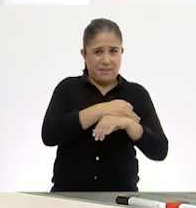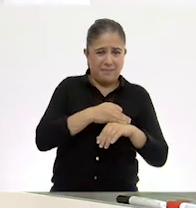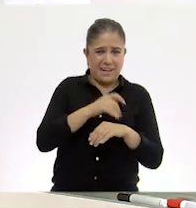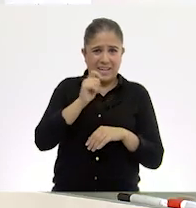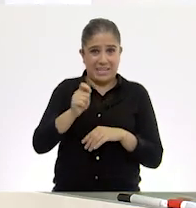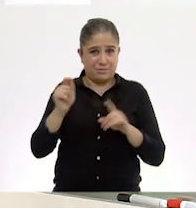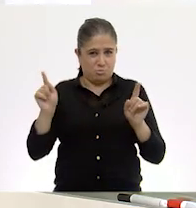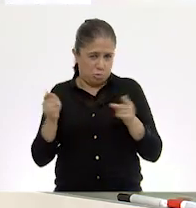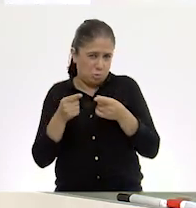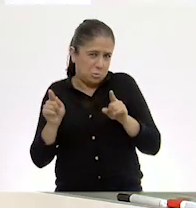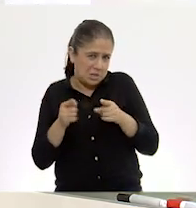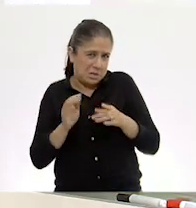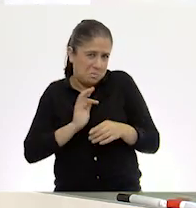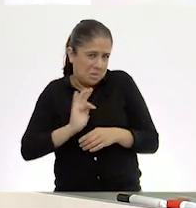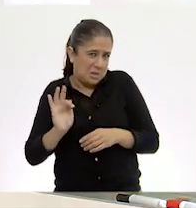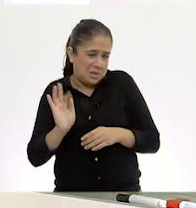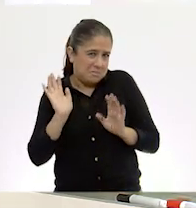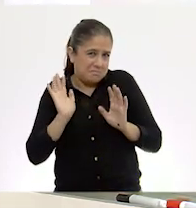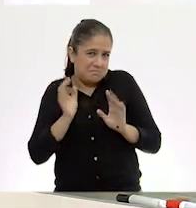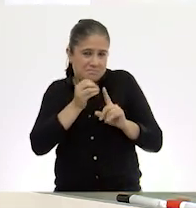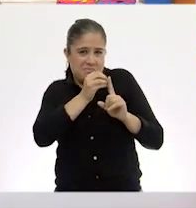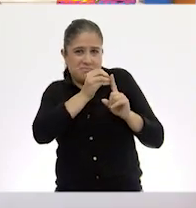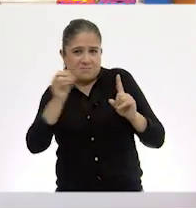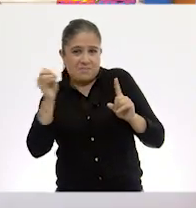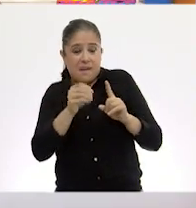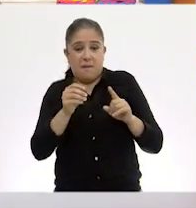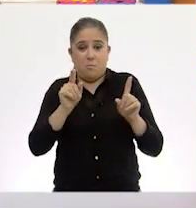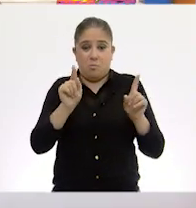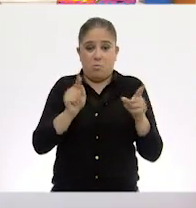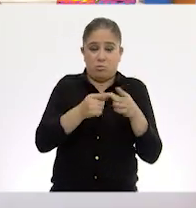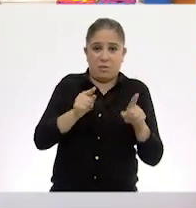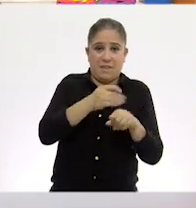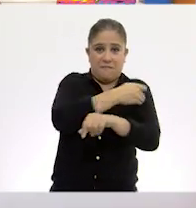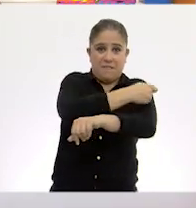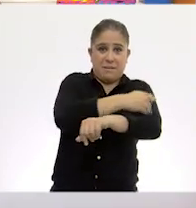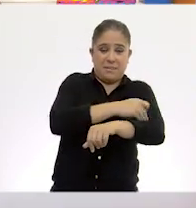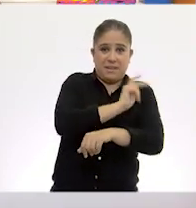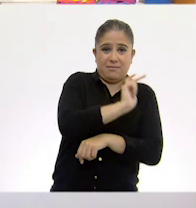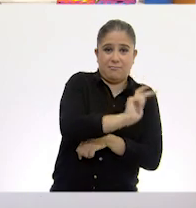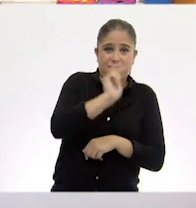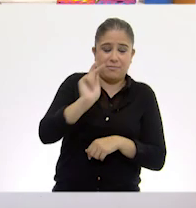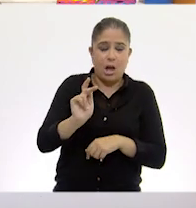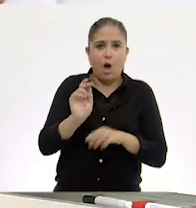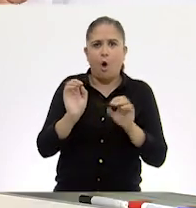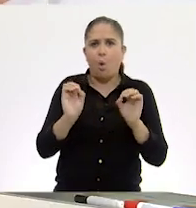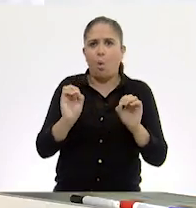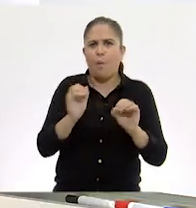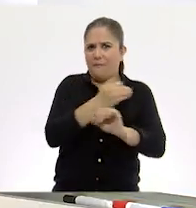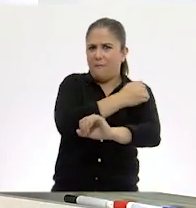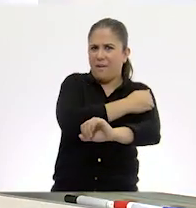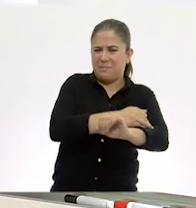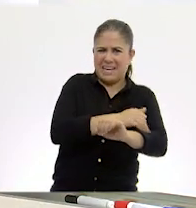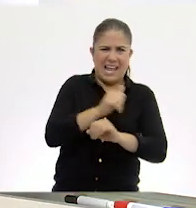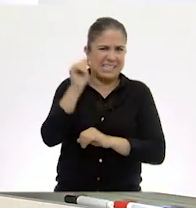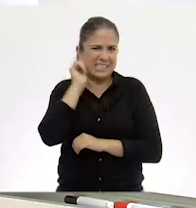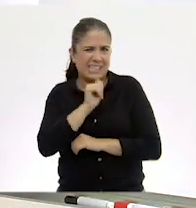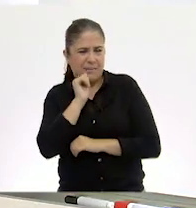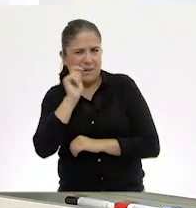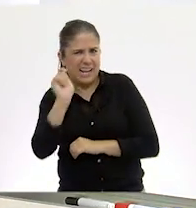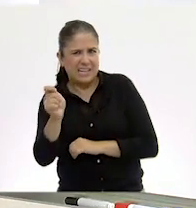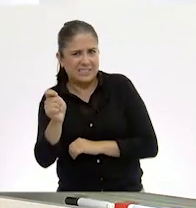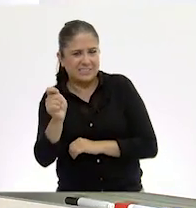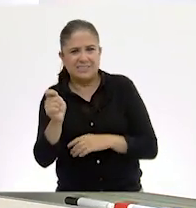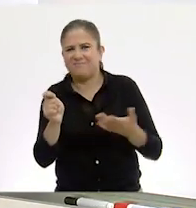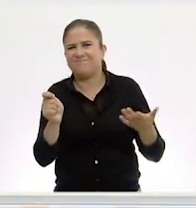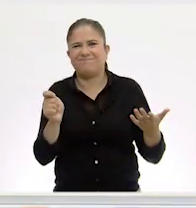la música, eso la tiene sentido. Exacto. La familia es como la música, muy bien. O podría ser la familia, pero siempre es. No,